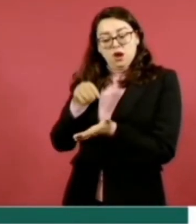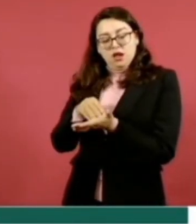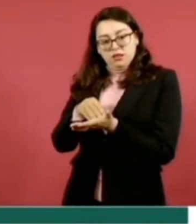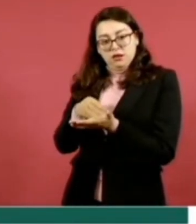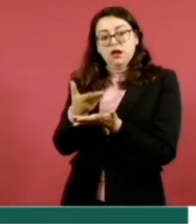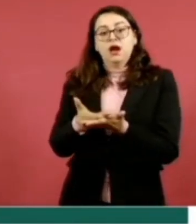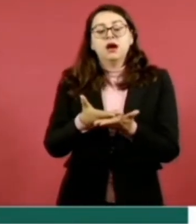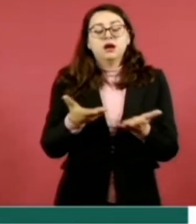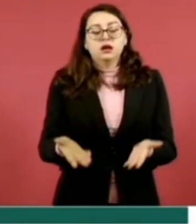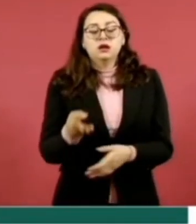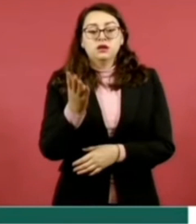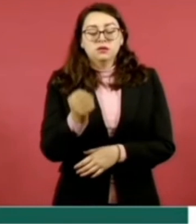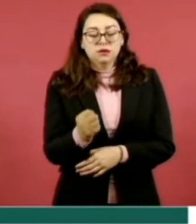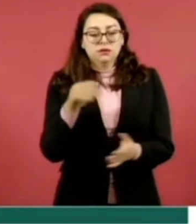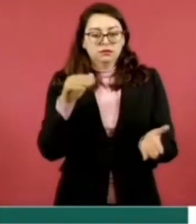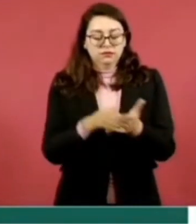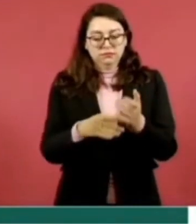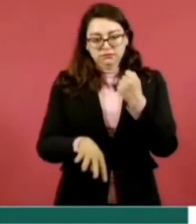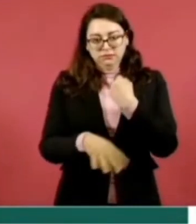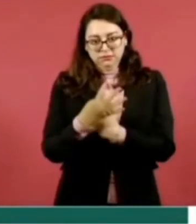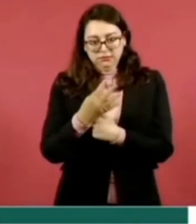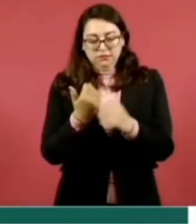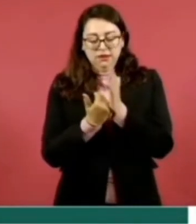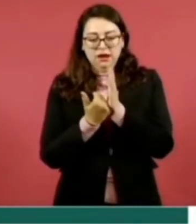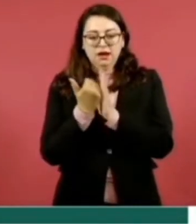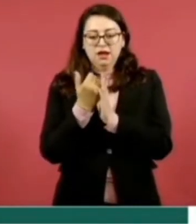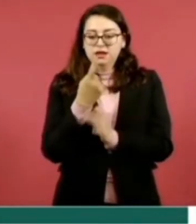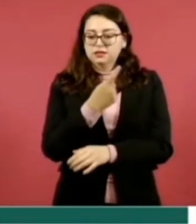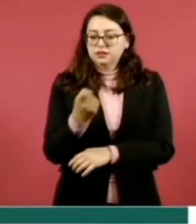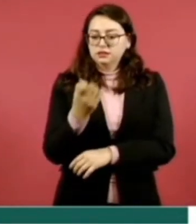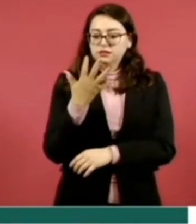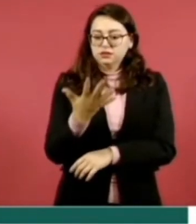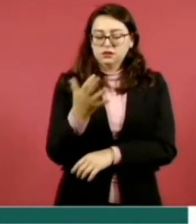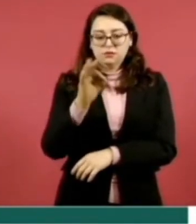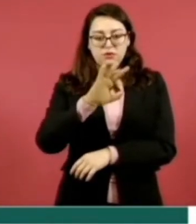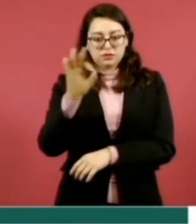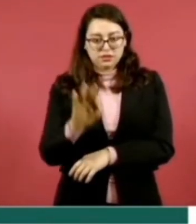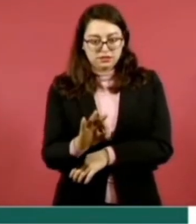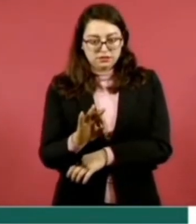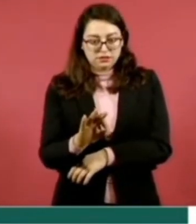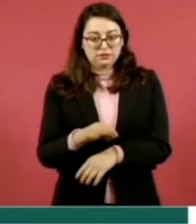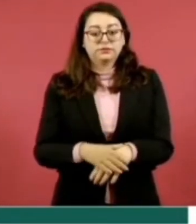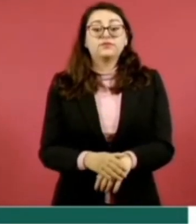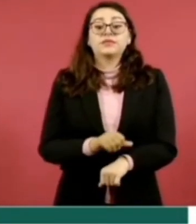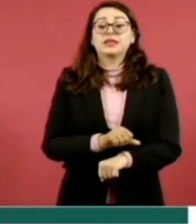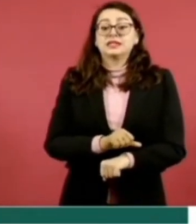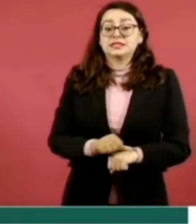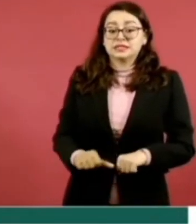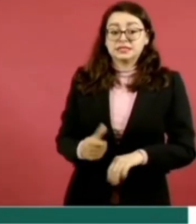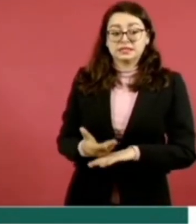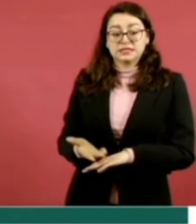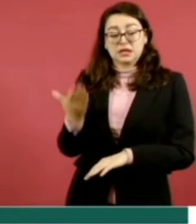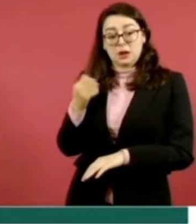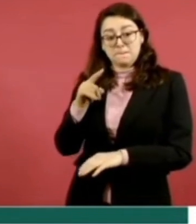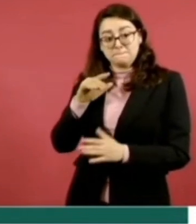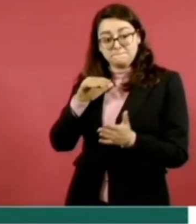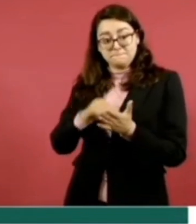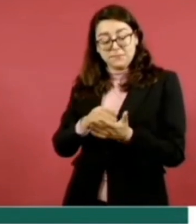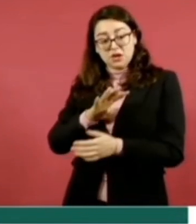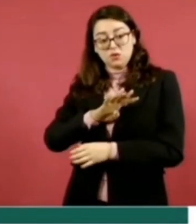4,397 a 9,014, un incremento del 105%. Y las cirugías de